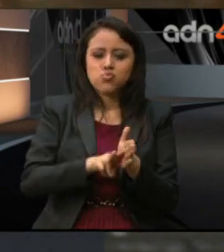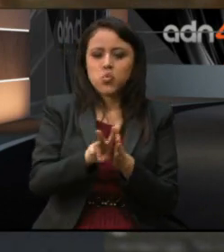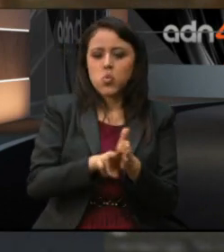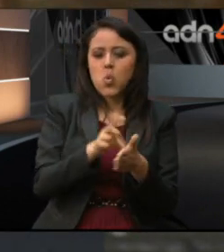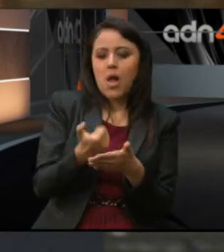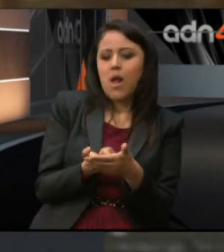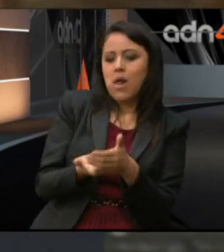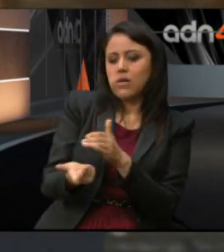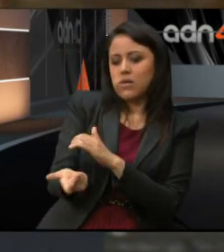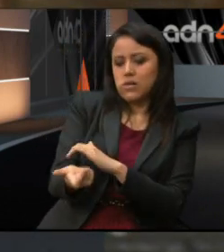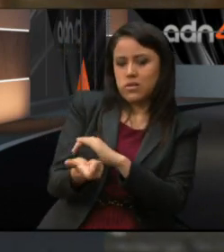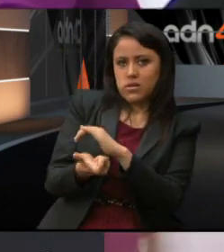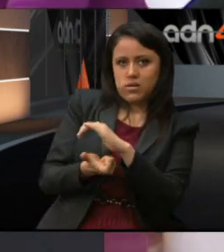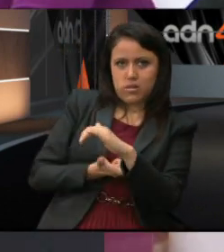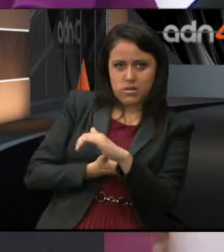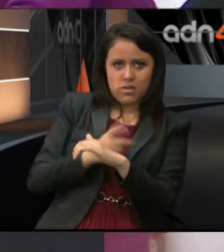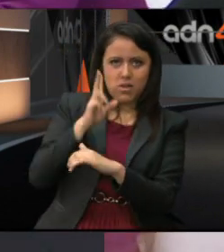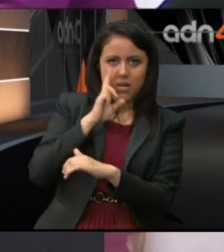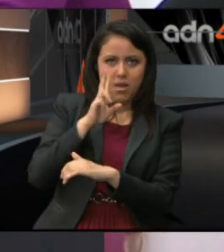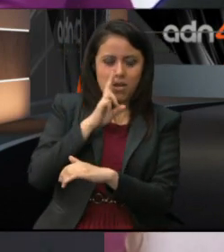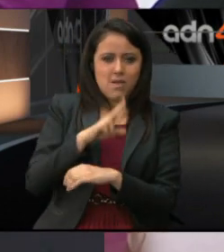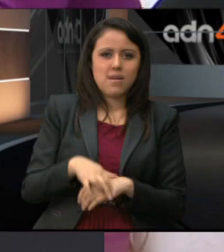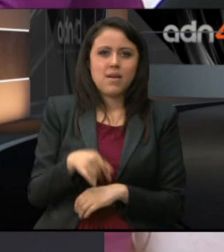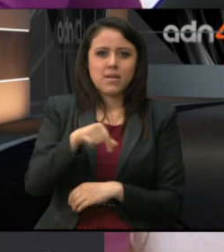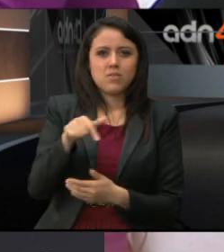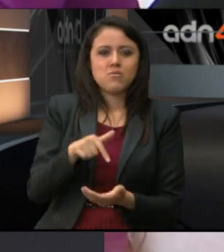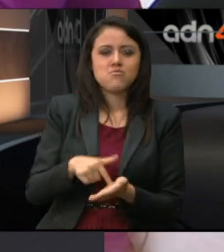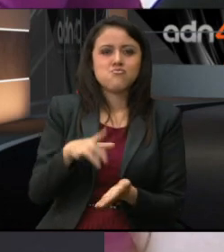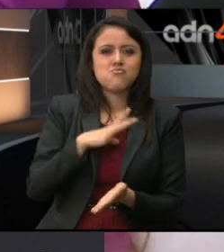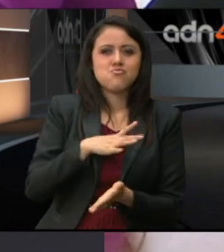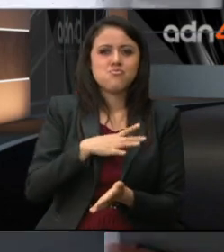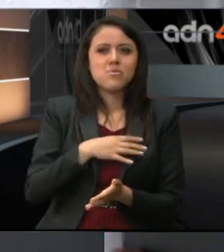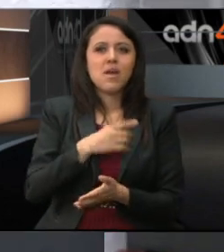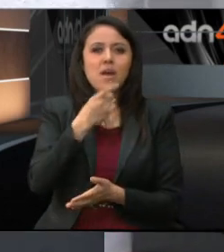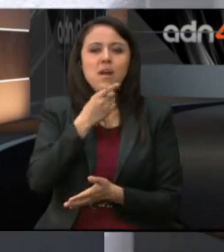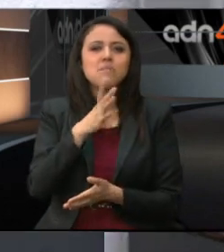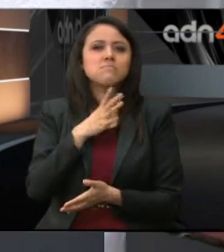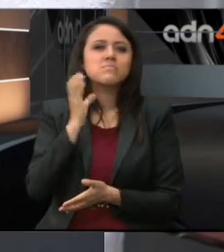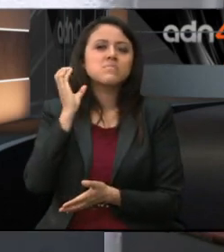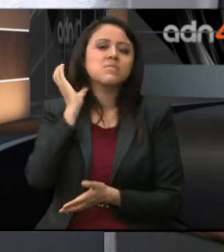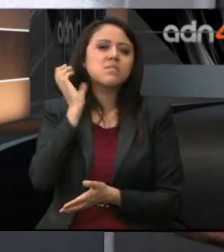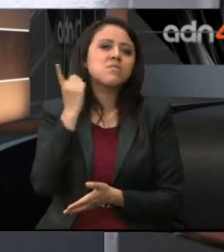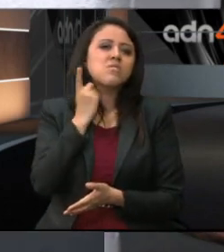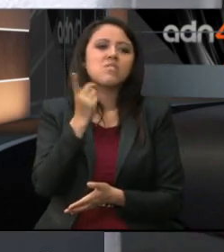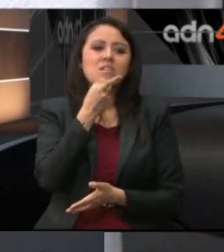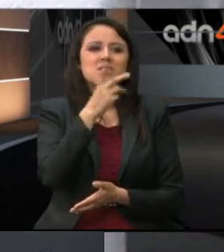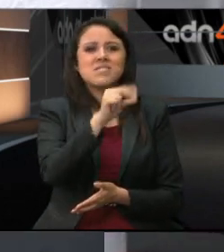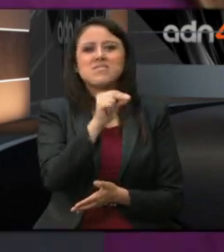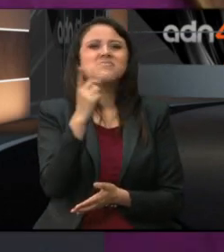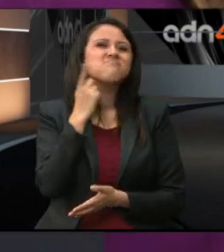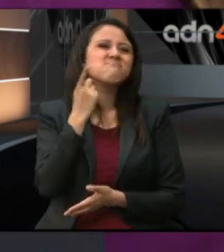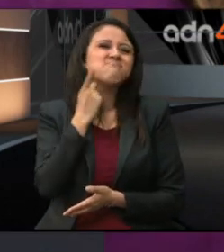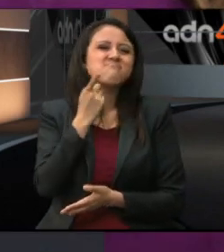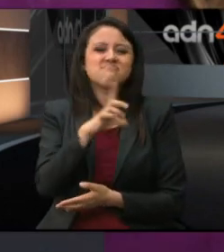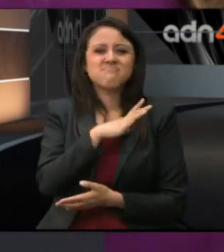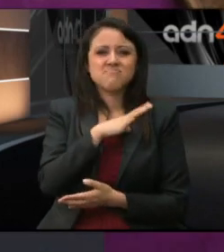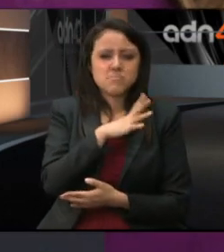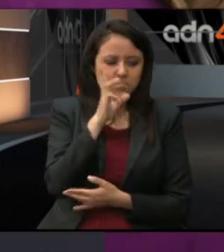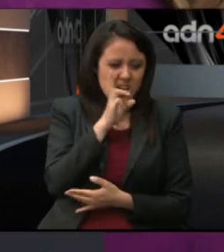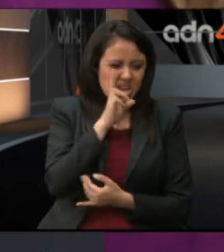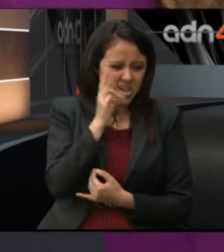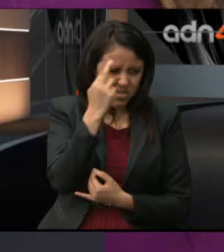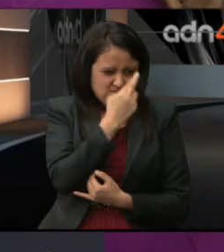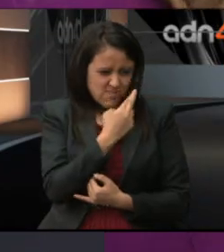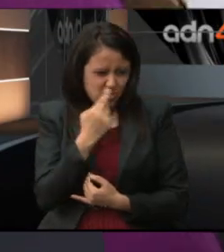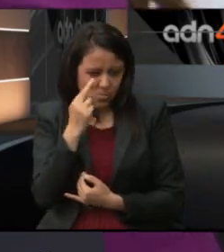de billetes, ha quedado en el archivo muerto aquí en San Lázaro. El caso fue cerrado porque los diputados de la instancia que se encarga de calificar